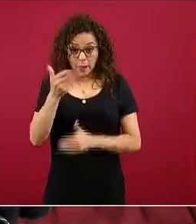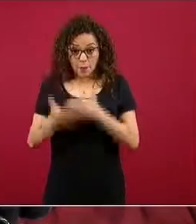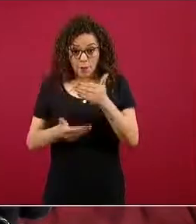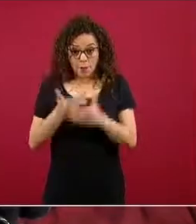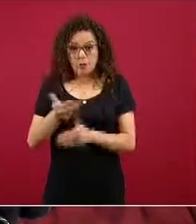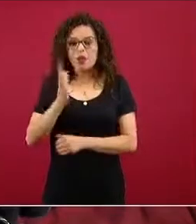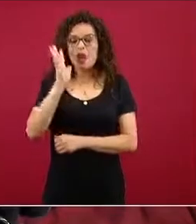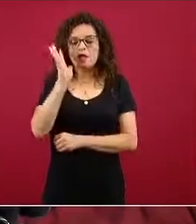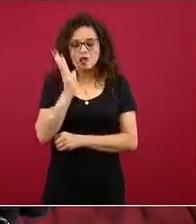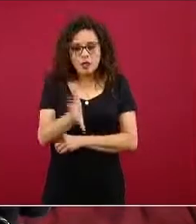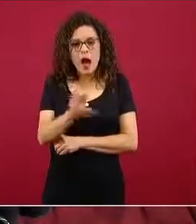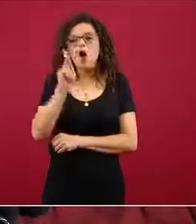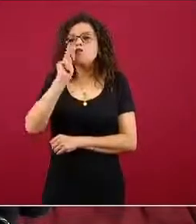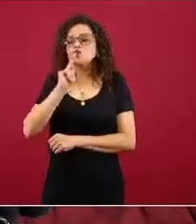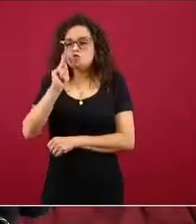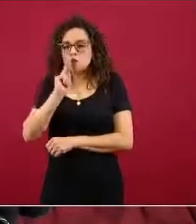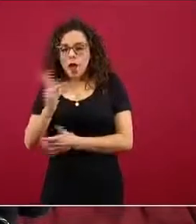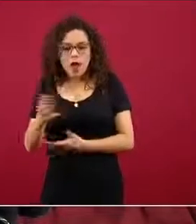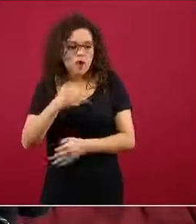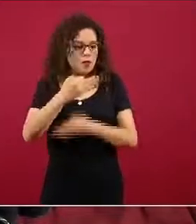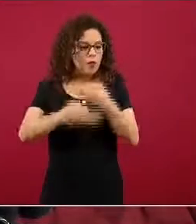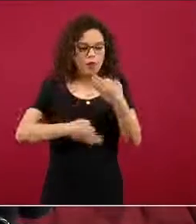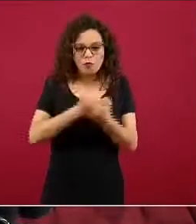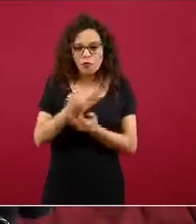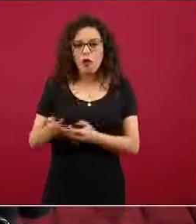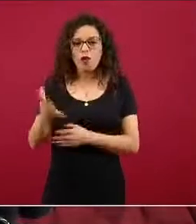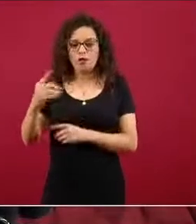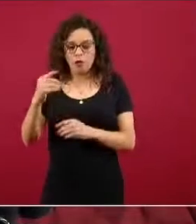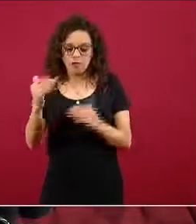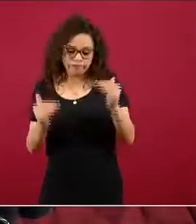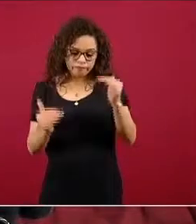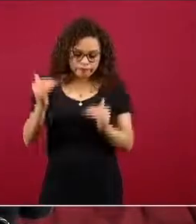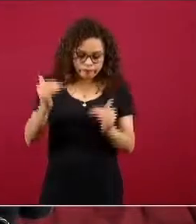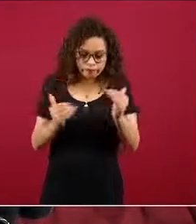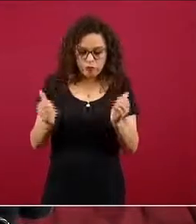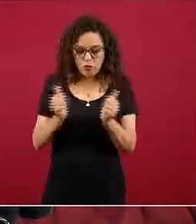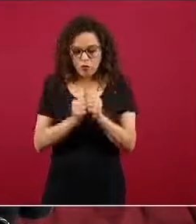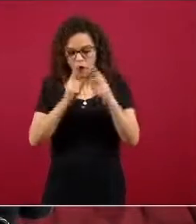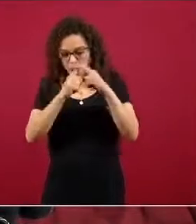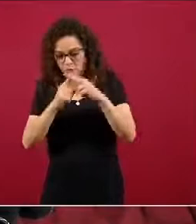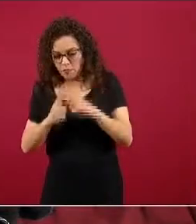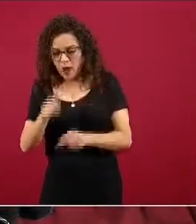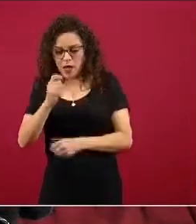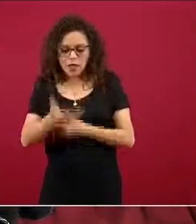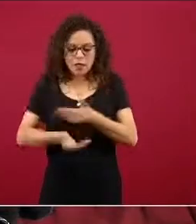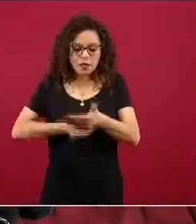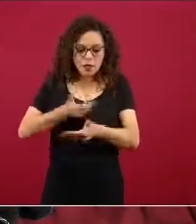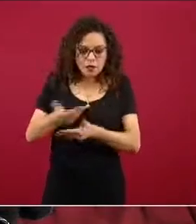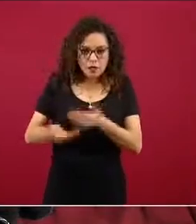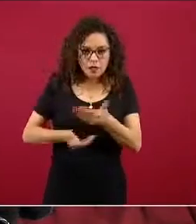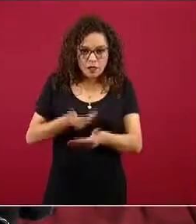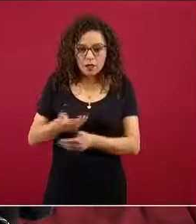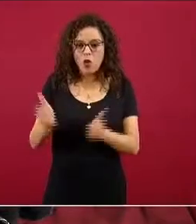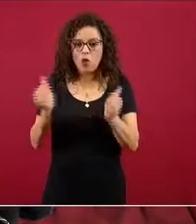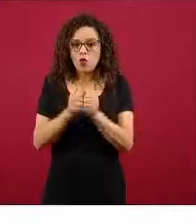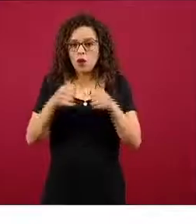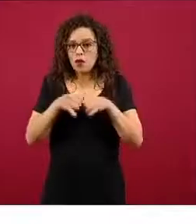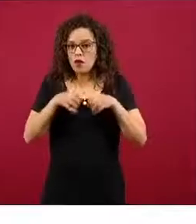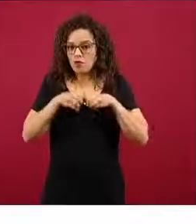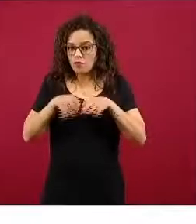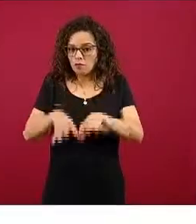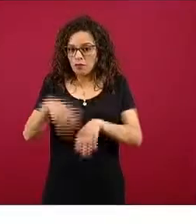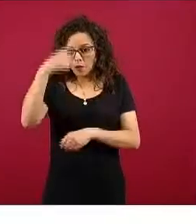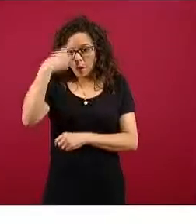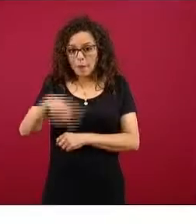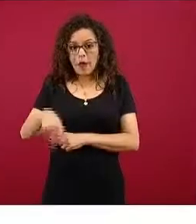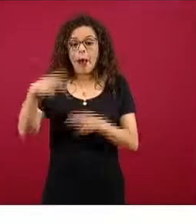ensayado, cronometrado y regulado de acuerdo a estándares de servicio que incluyen la información a las